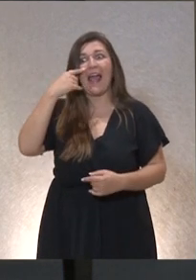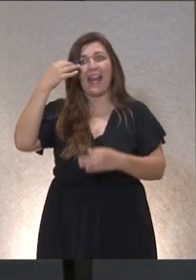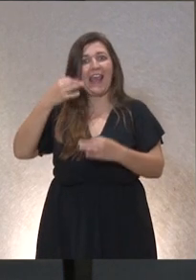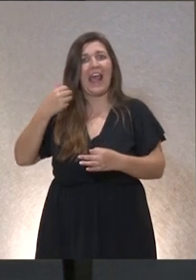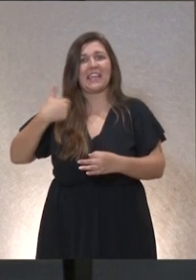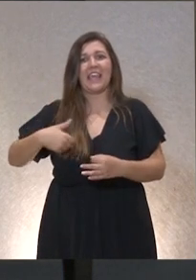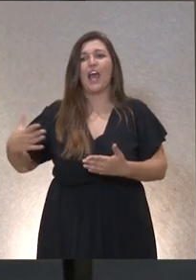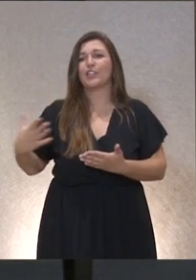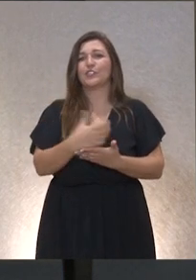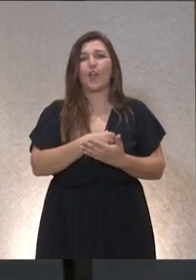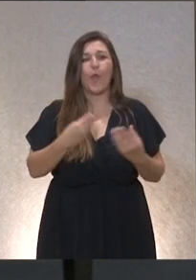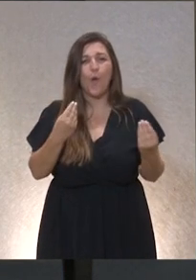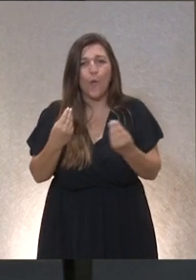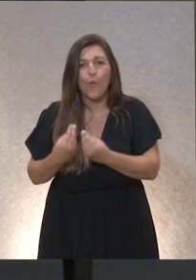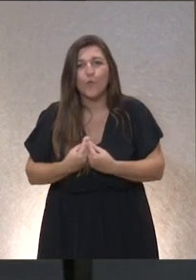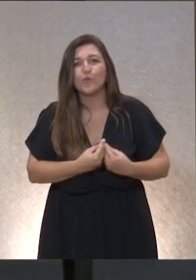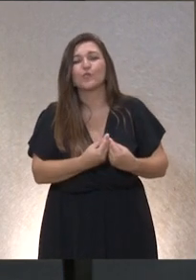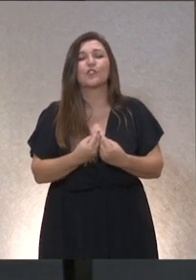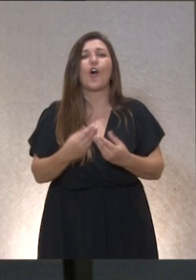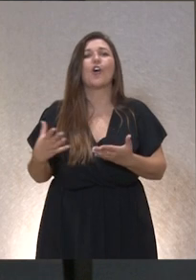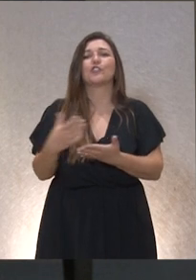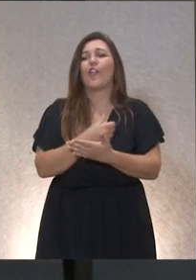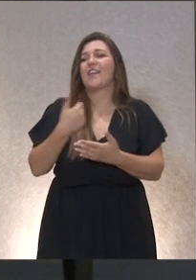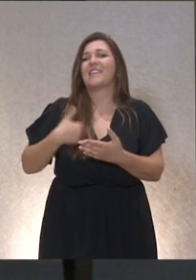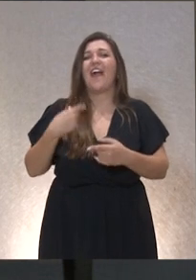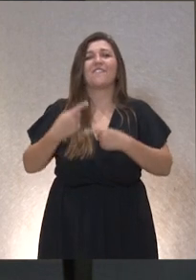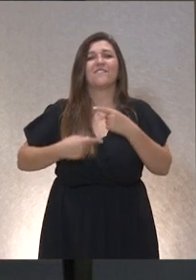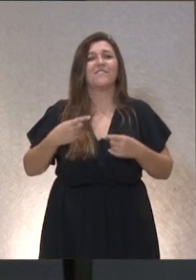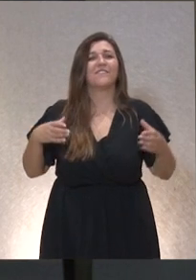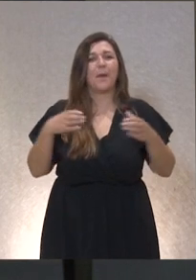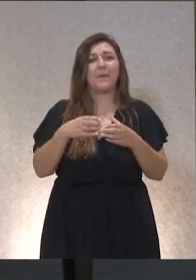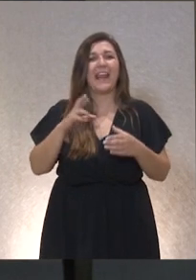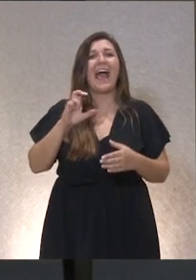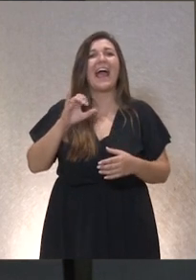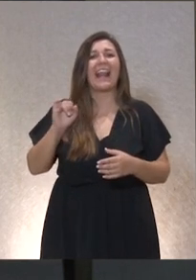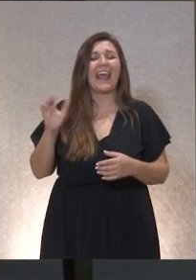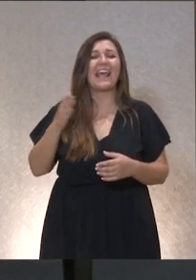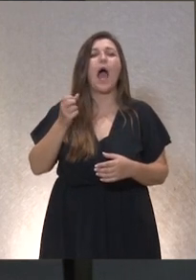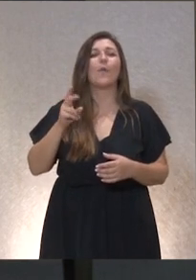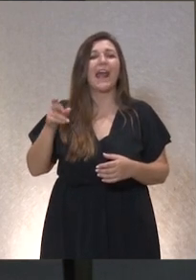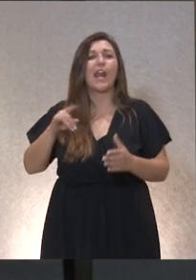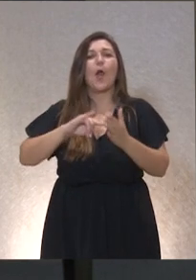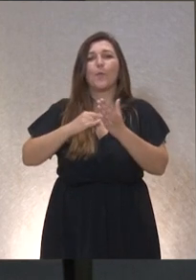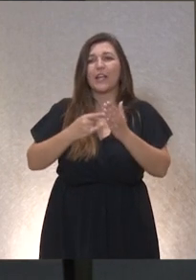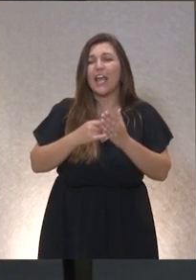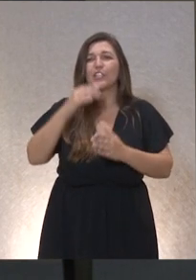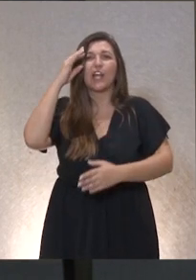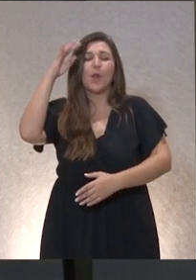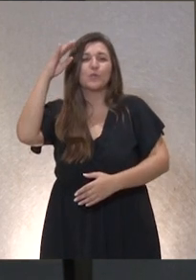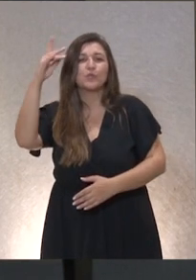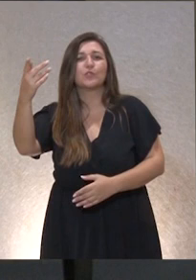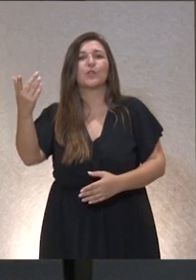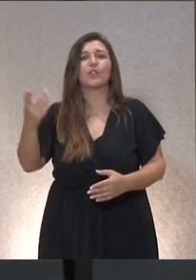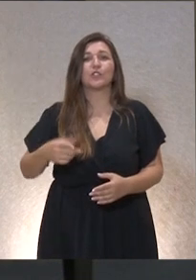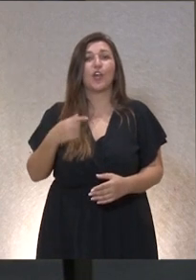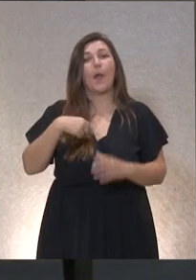todos juntos y ya volvemos a ser la familia Rey Aurelio que siga adelante con proyectos con ilusiones y con sueños